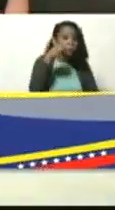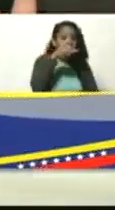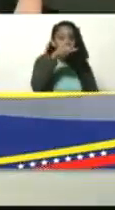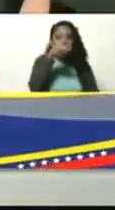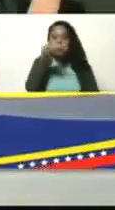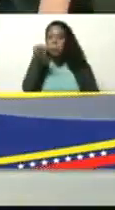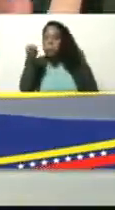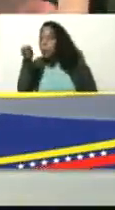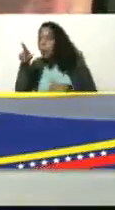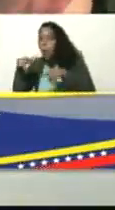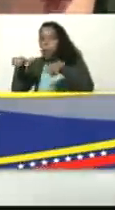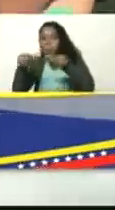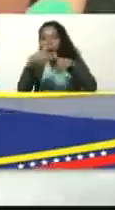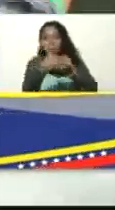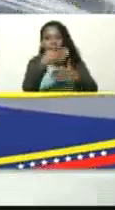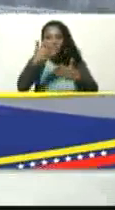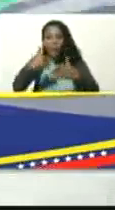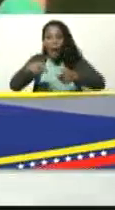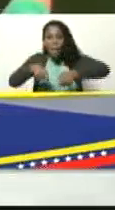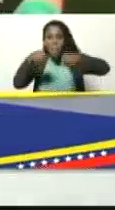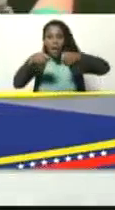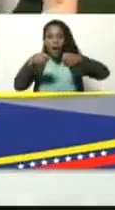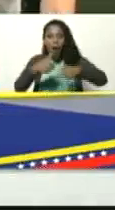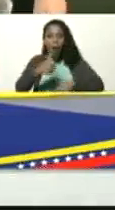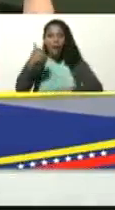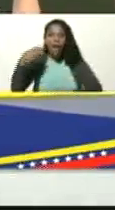por toda esa zona detrás del mercadito,